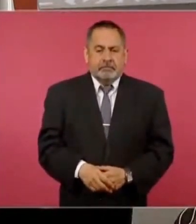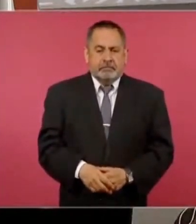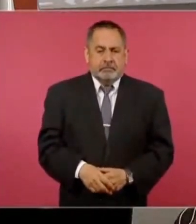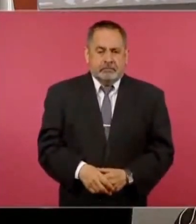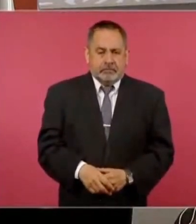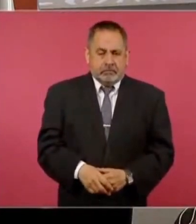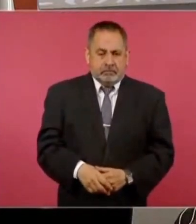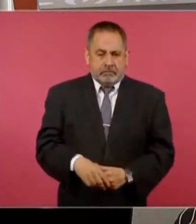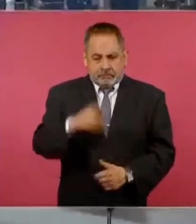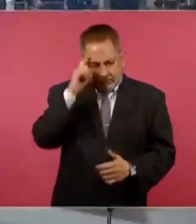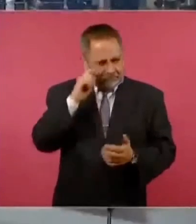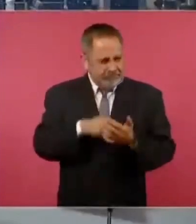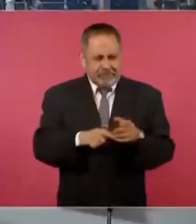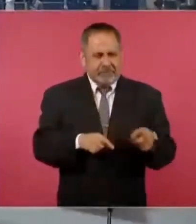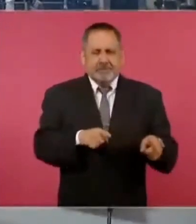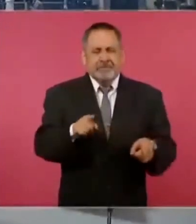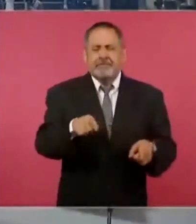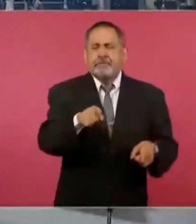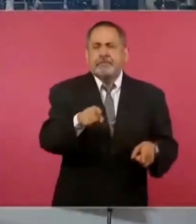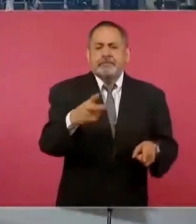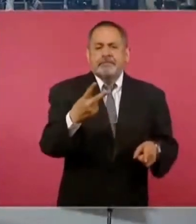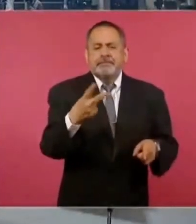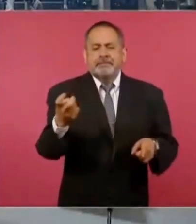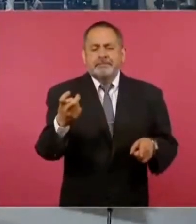Ese creo que es de 200.